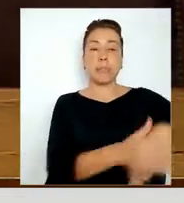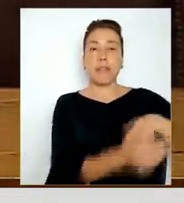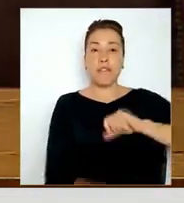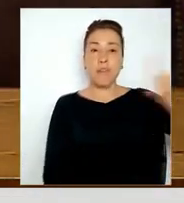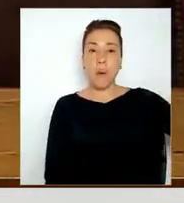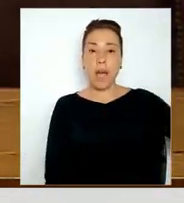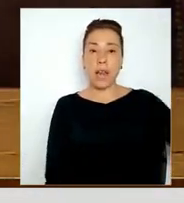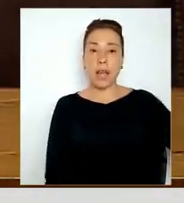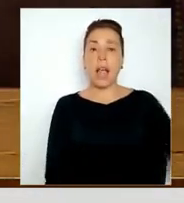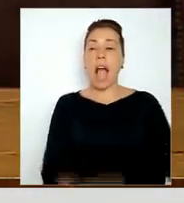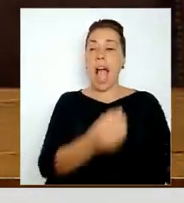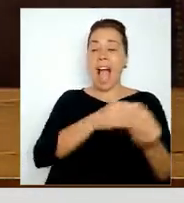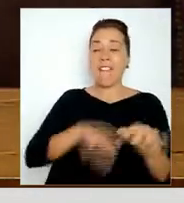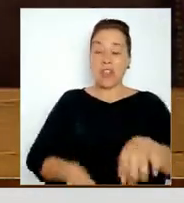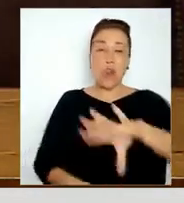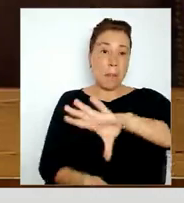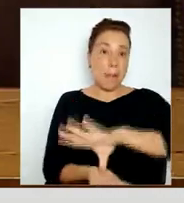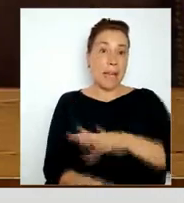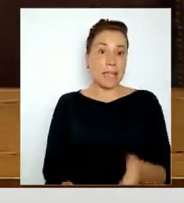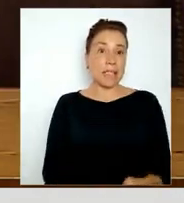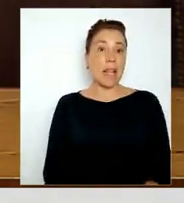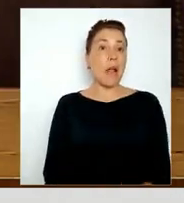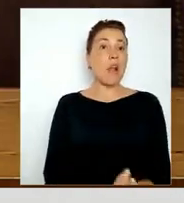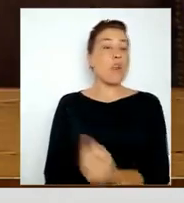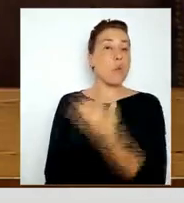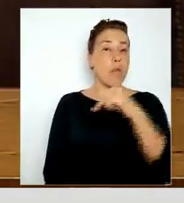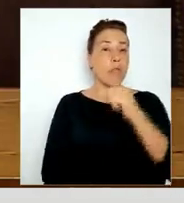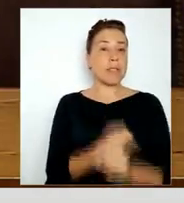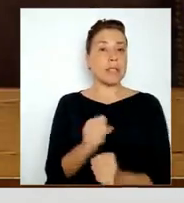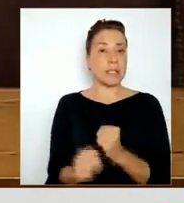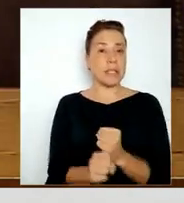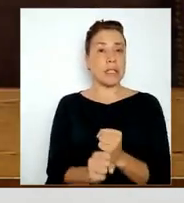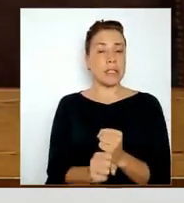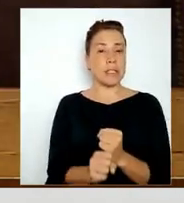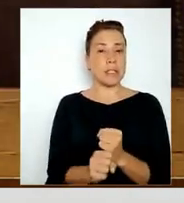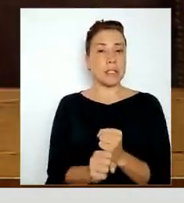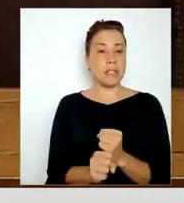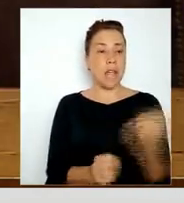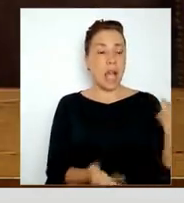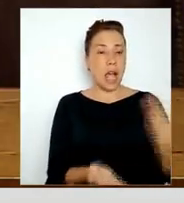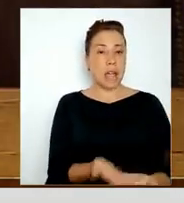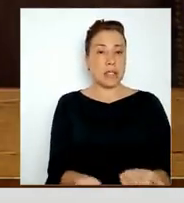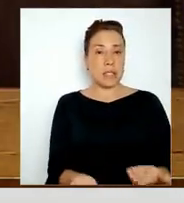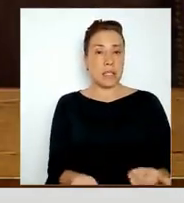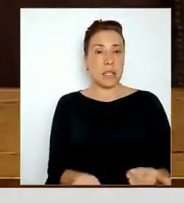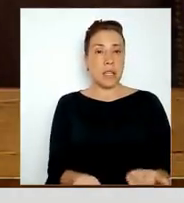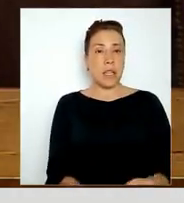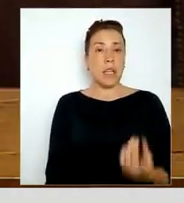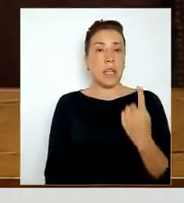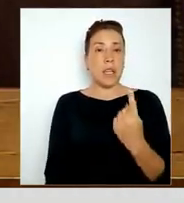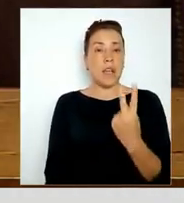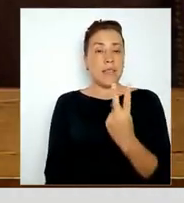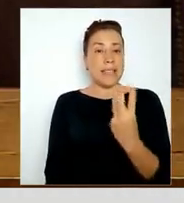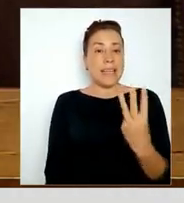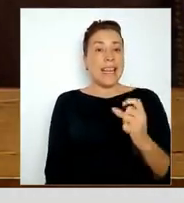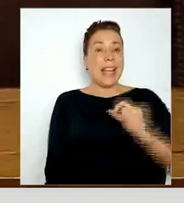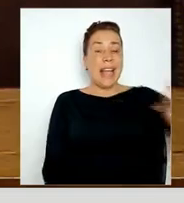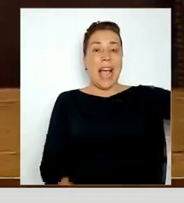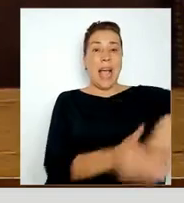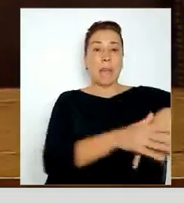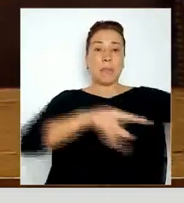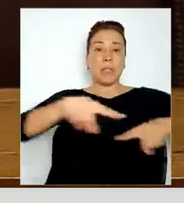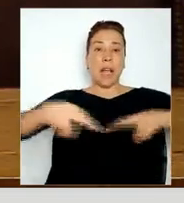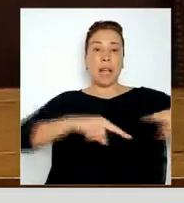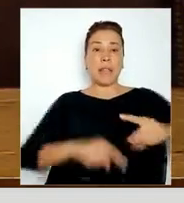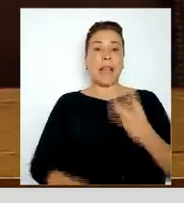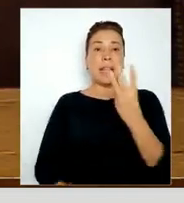nacional los números este año hasta el momento es que tenemos 123 expulsiones administrativas y trescientas algo